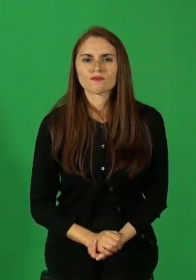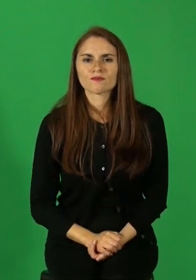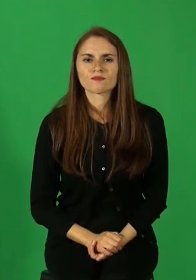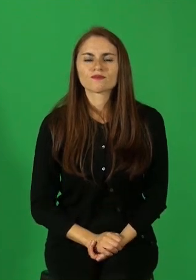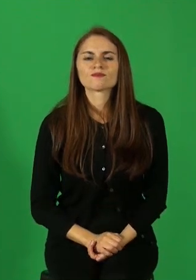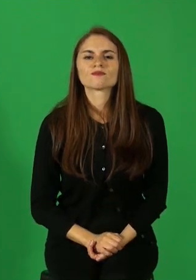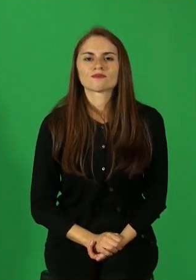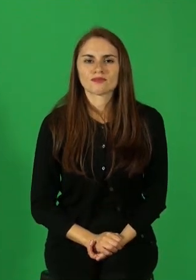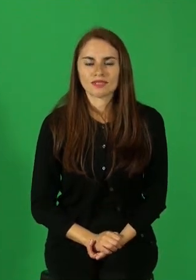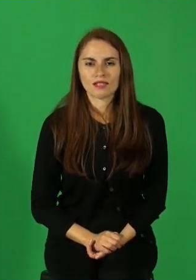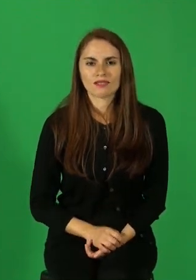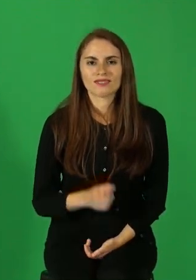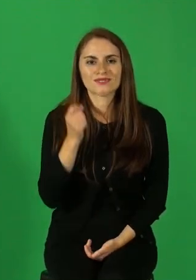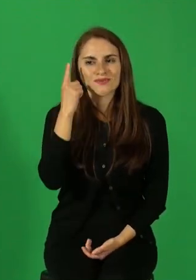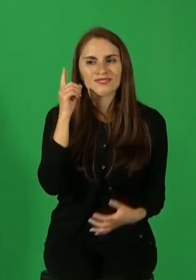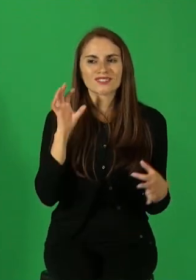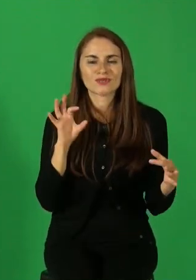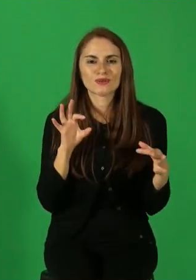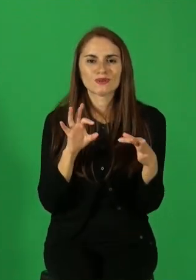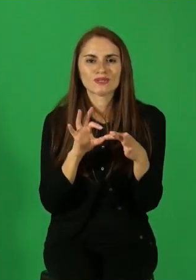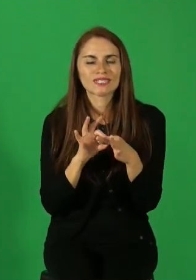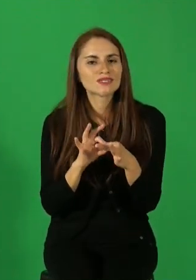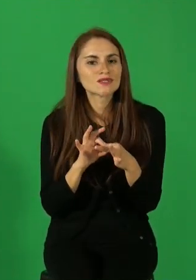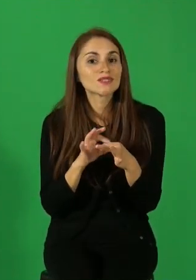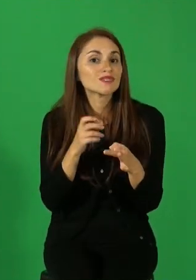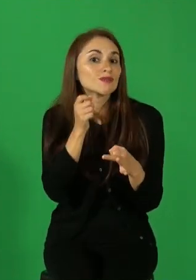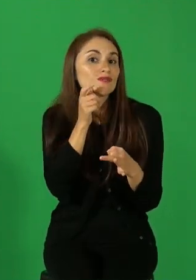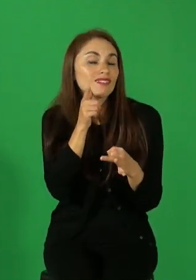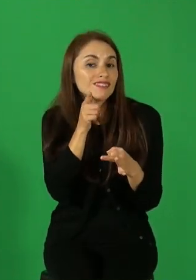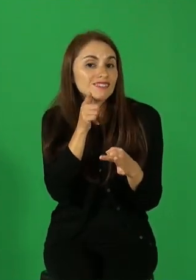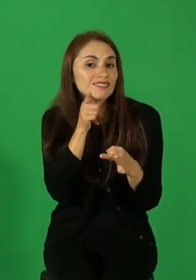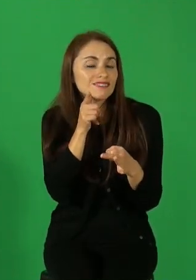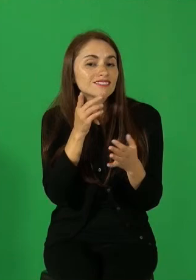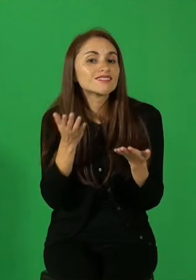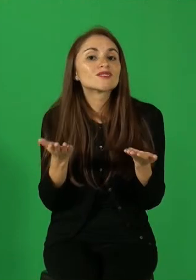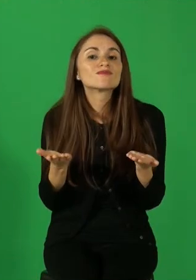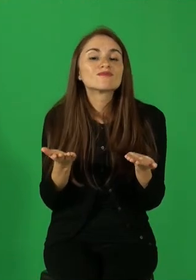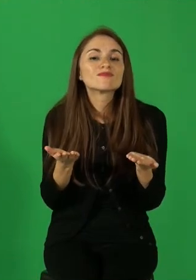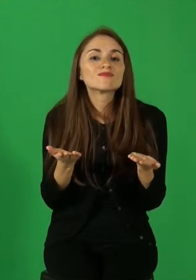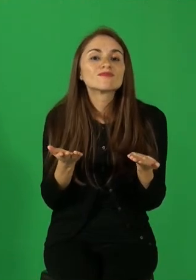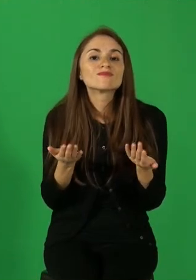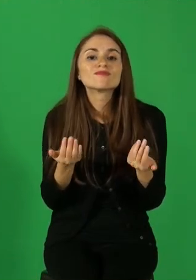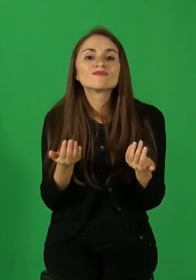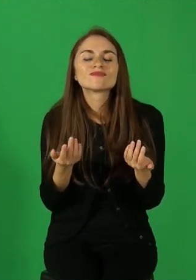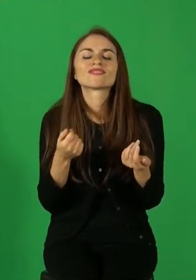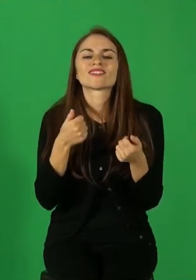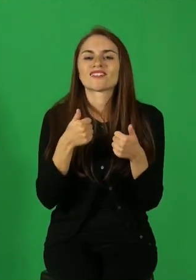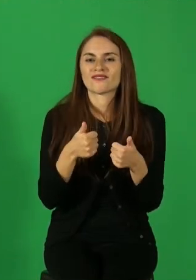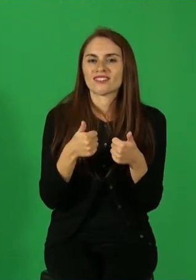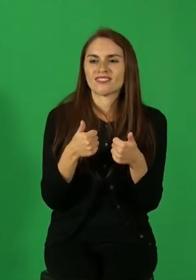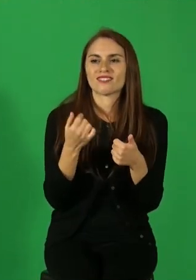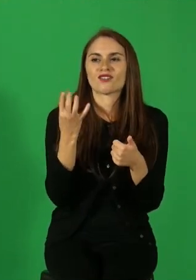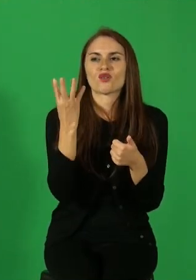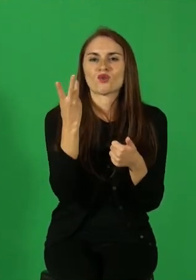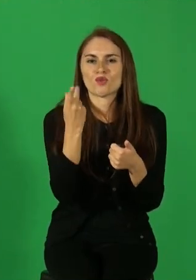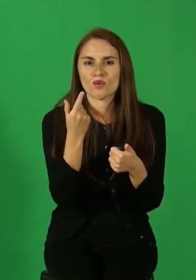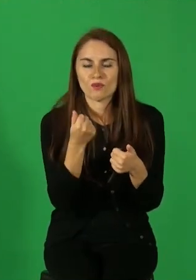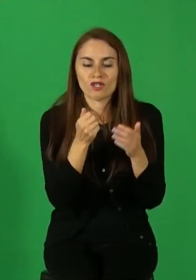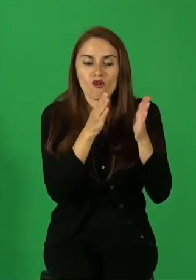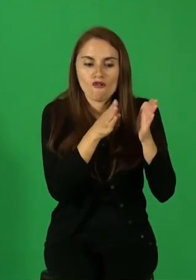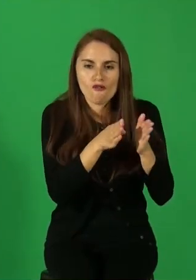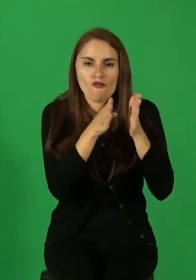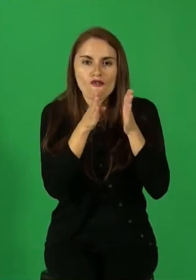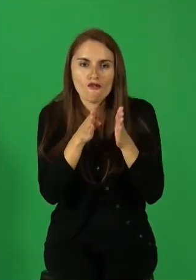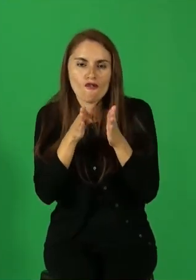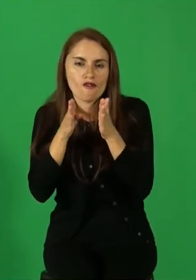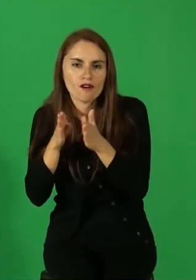través del tipo ¿de qué tipo de conector? Muy bien, ¿no es cierto? Las va ordenando.